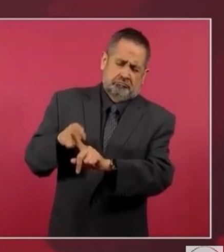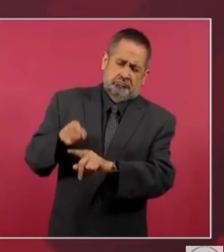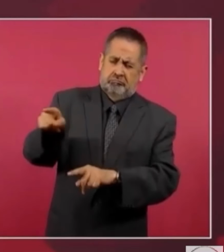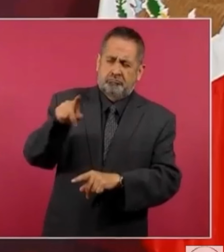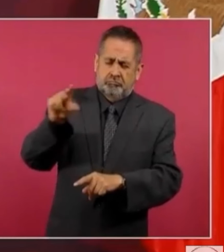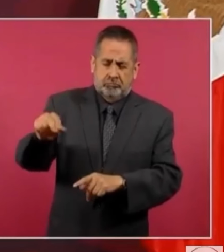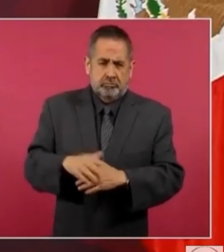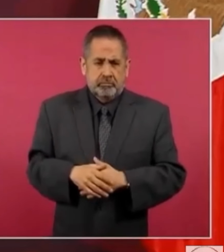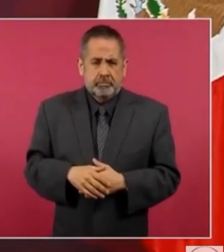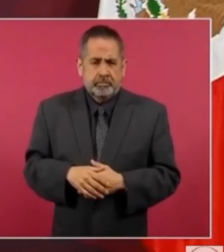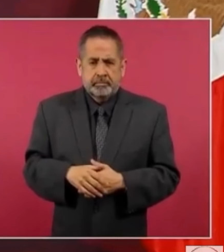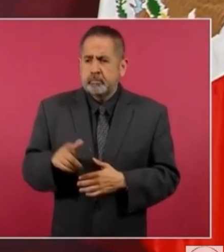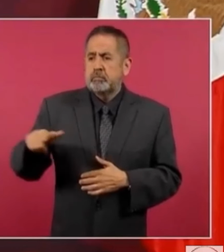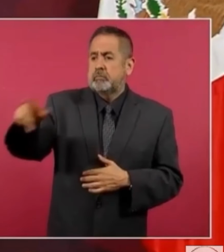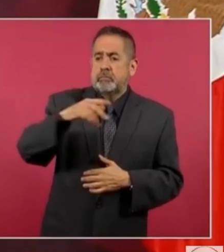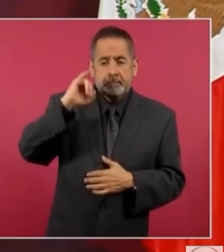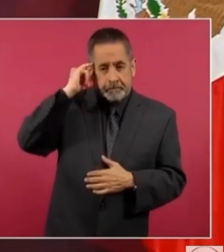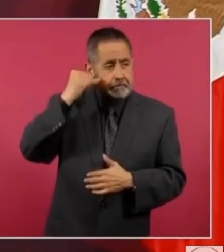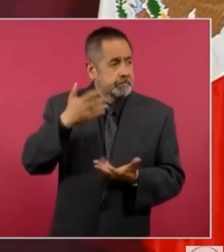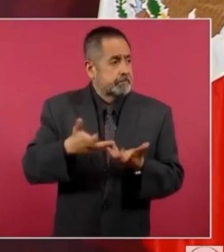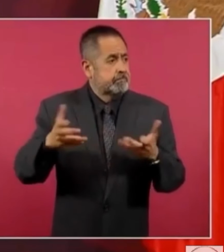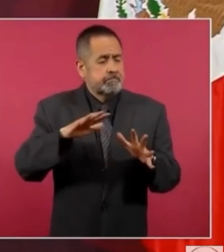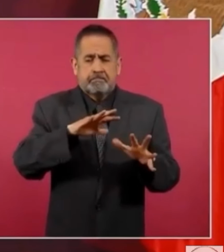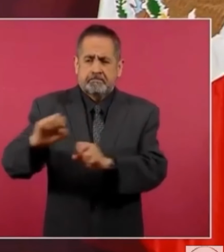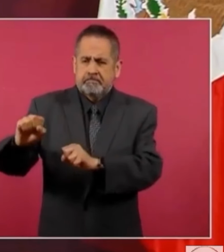y que acaparaban la tierra